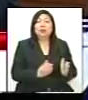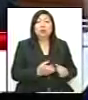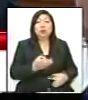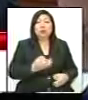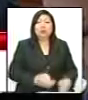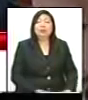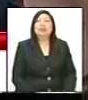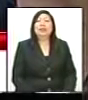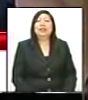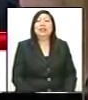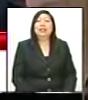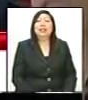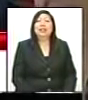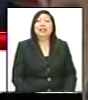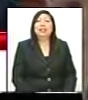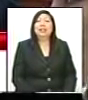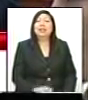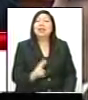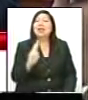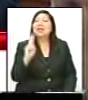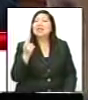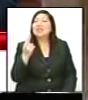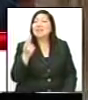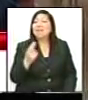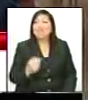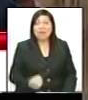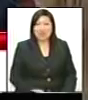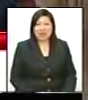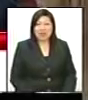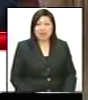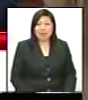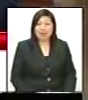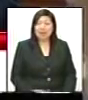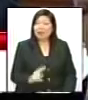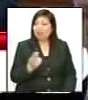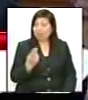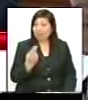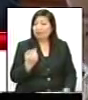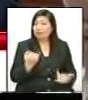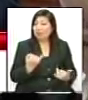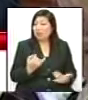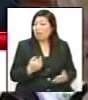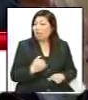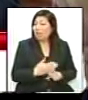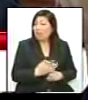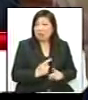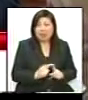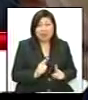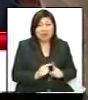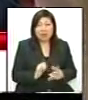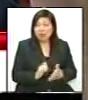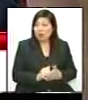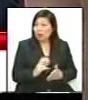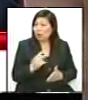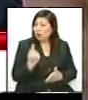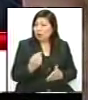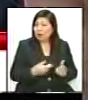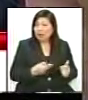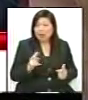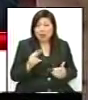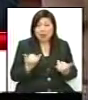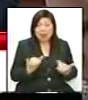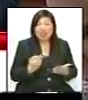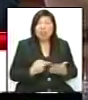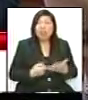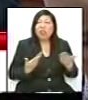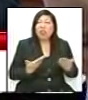judicial, la corrupción. Y la corrupción se da de mil maneras. No solamente es un acto de corrupción aquel